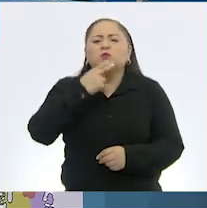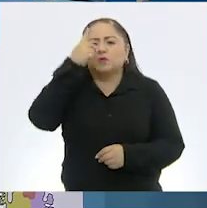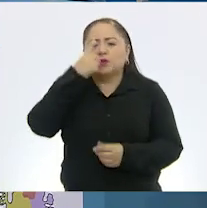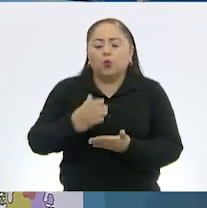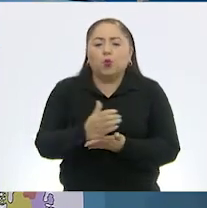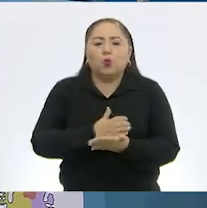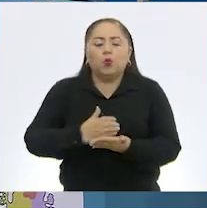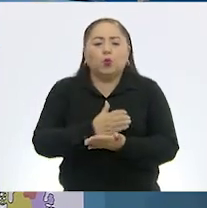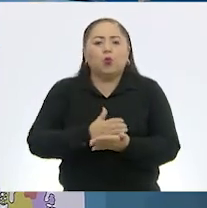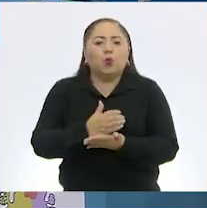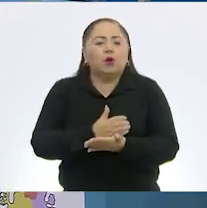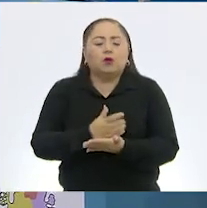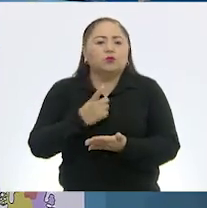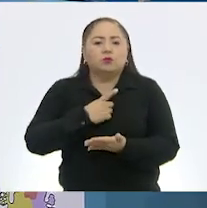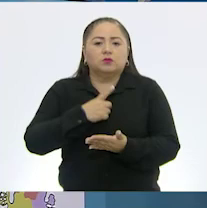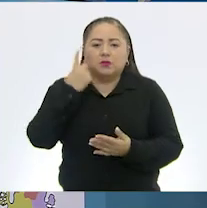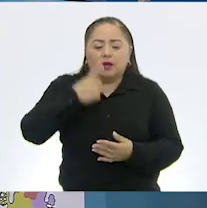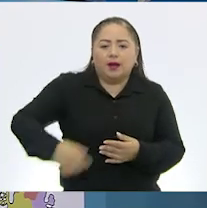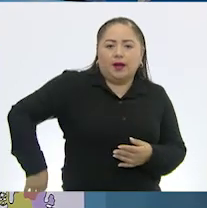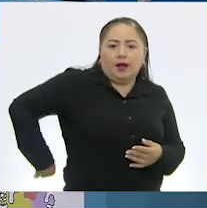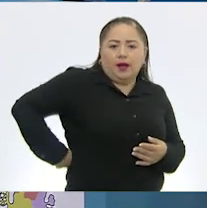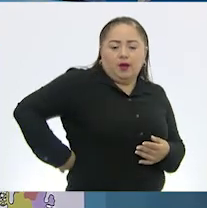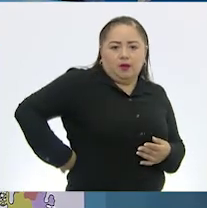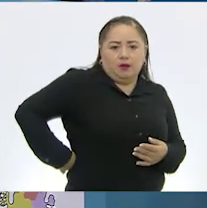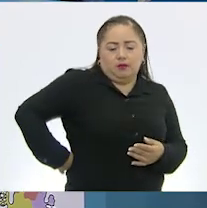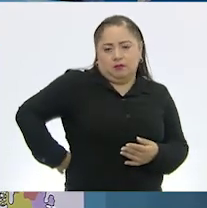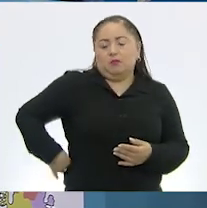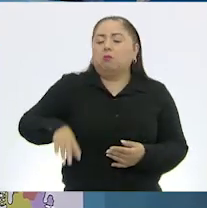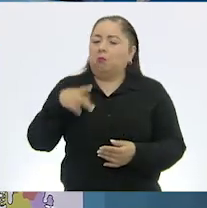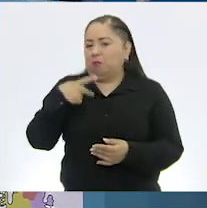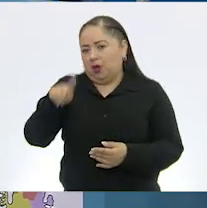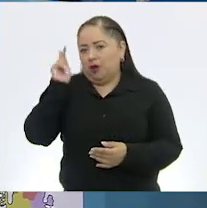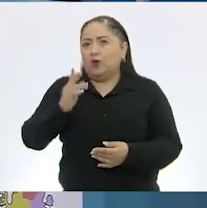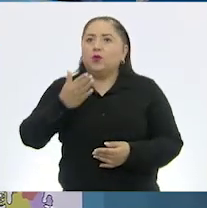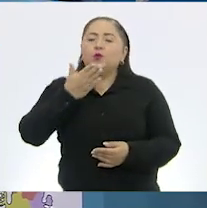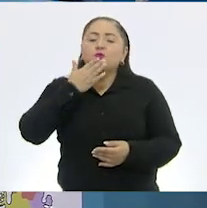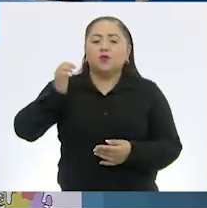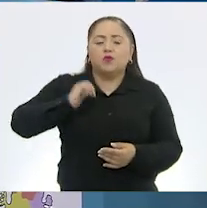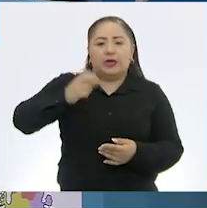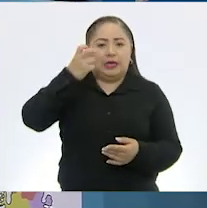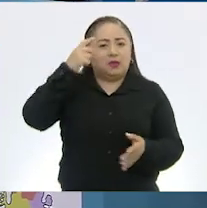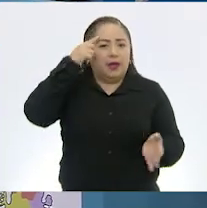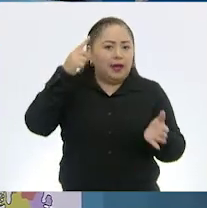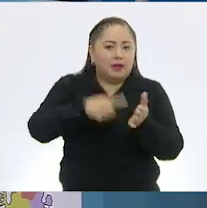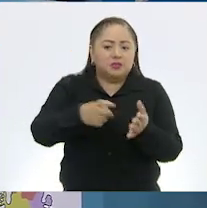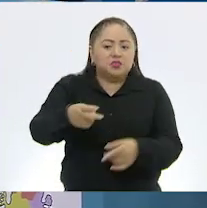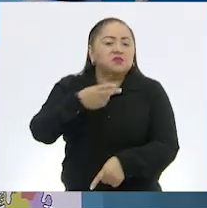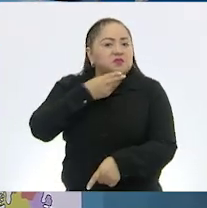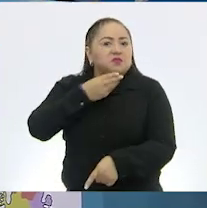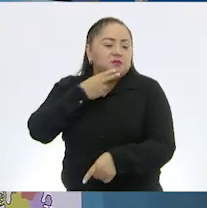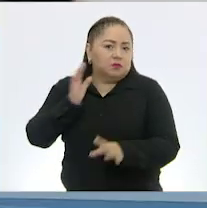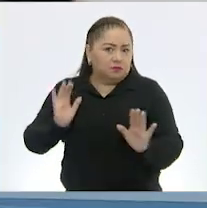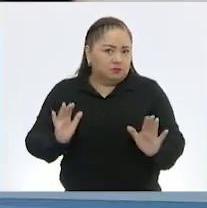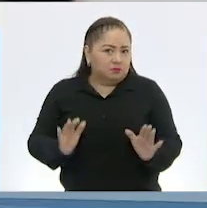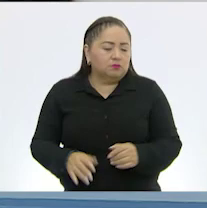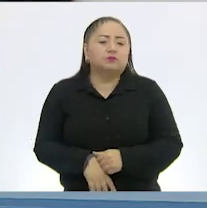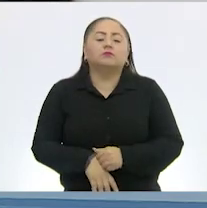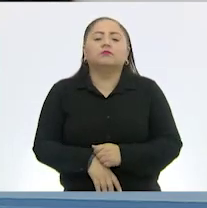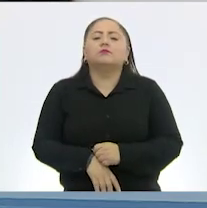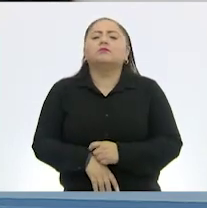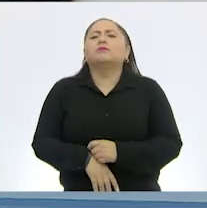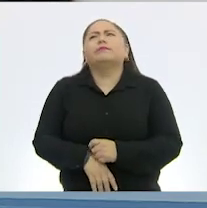para curar los riñones, que, bueno, al menos los mexicas creían que para eso funcionaba. Sí,